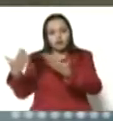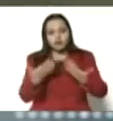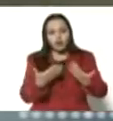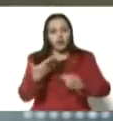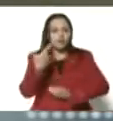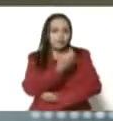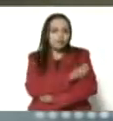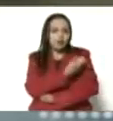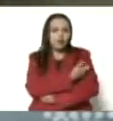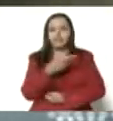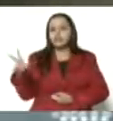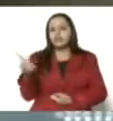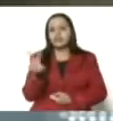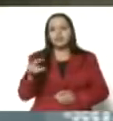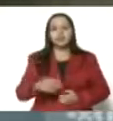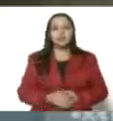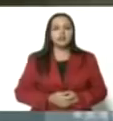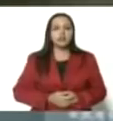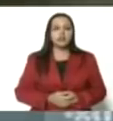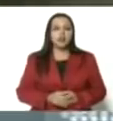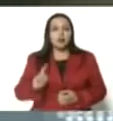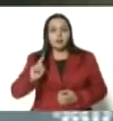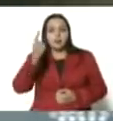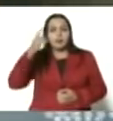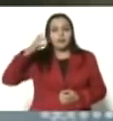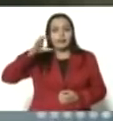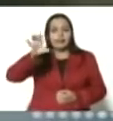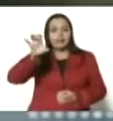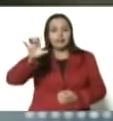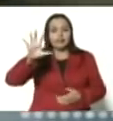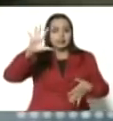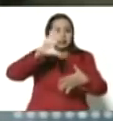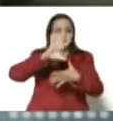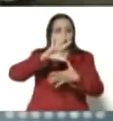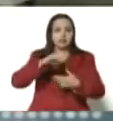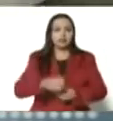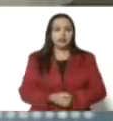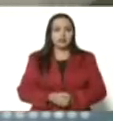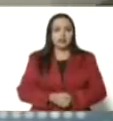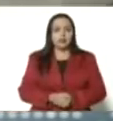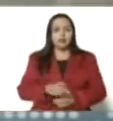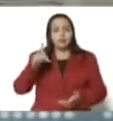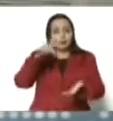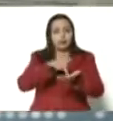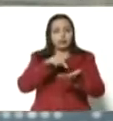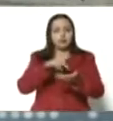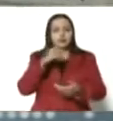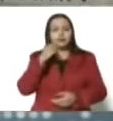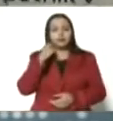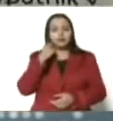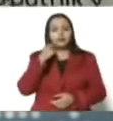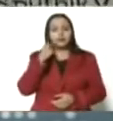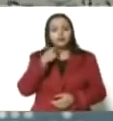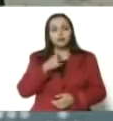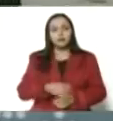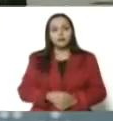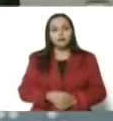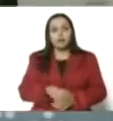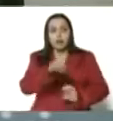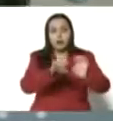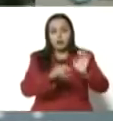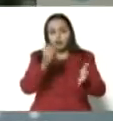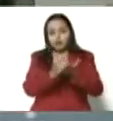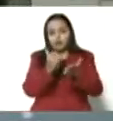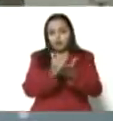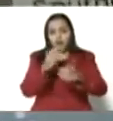Sputnik V a Venezuela como primer país de este hemisferio para participar de los ensayos clínicos.